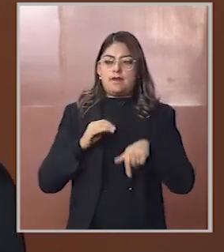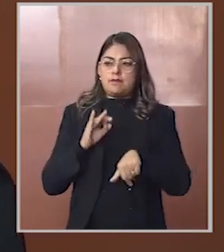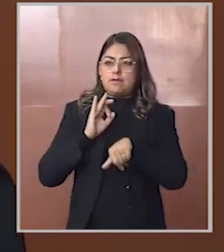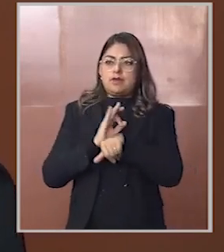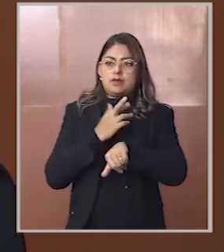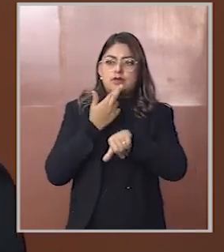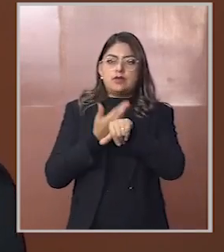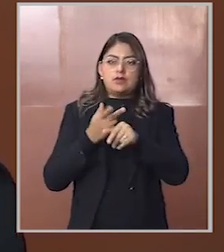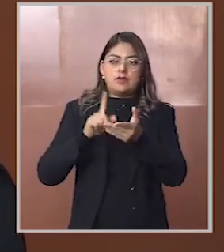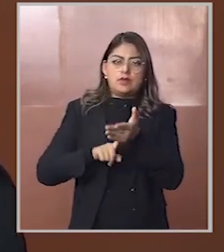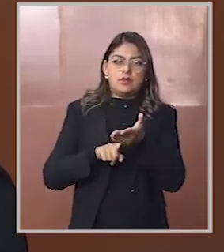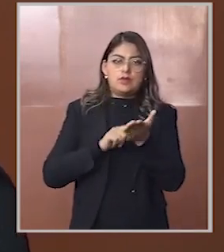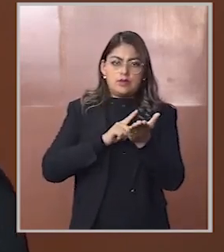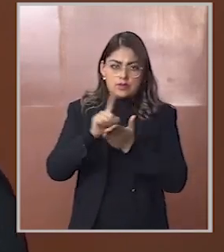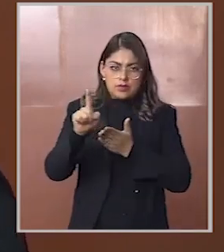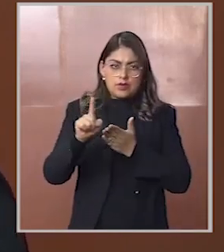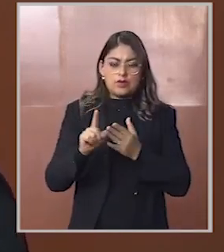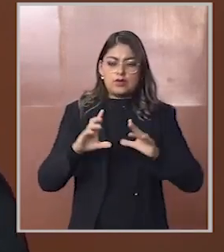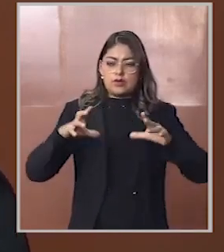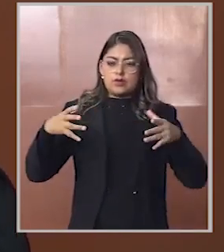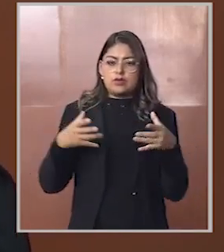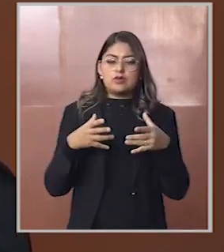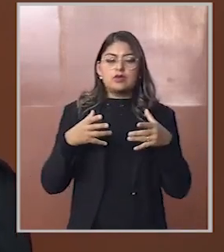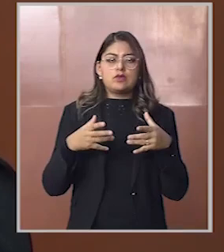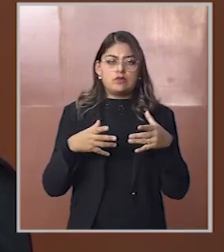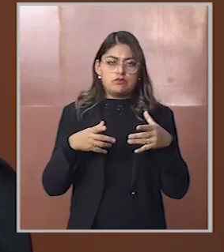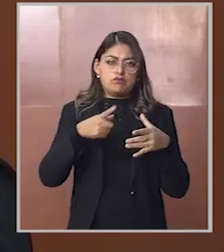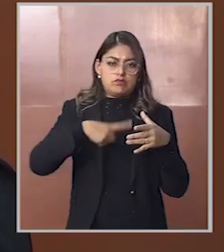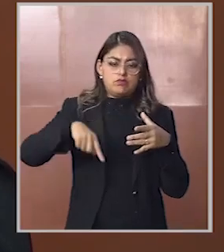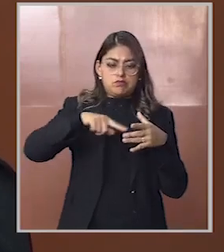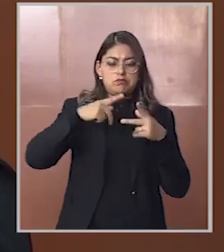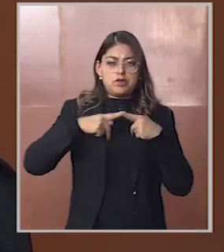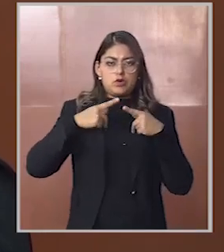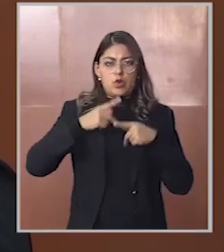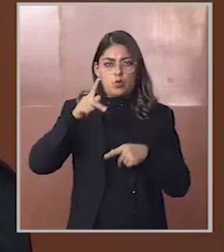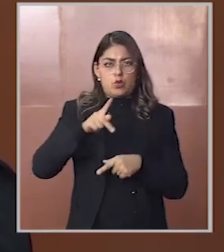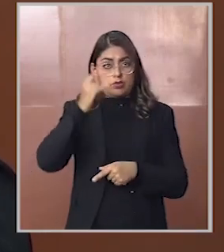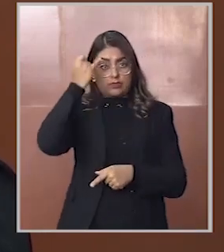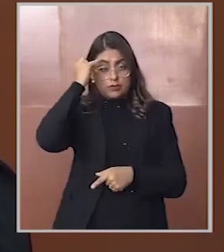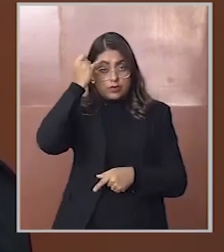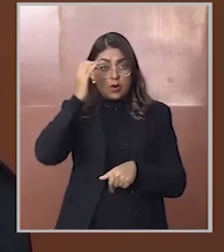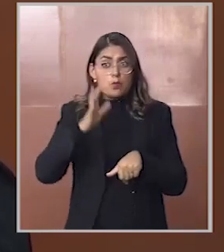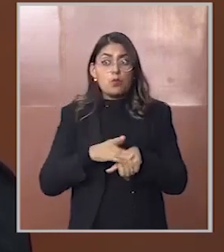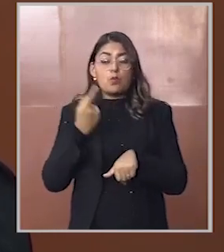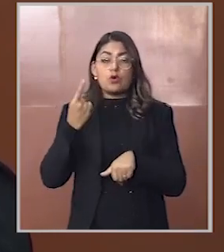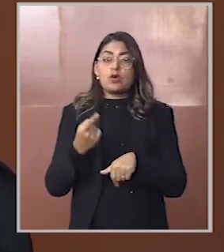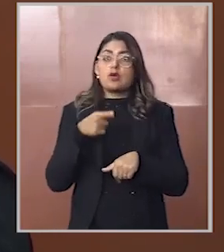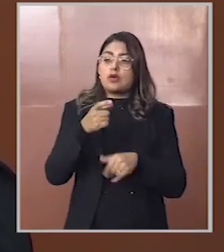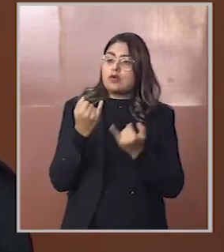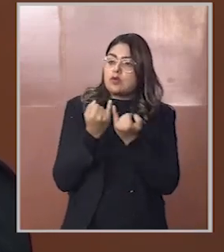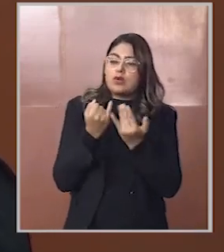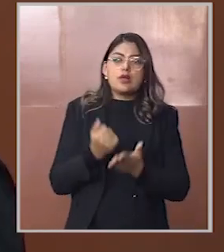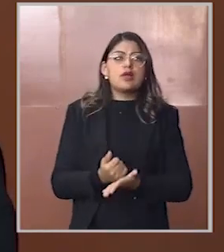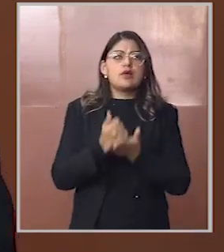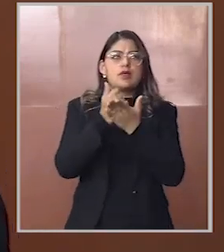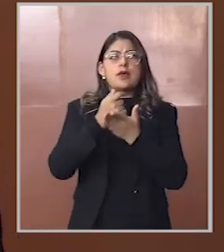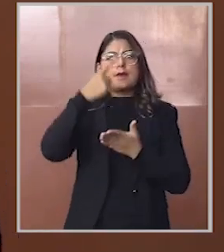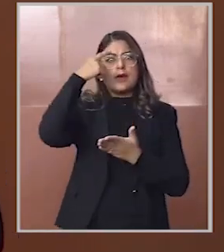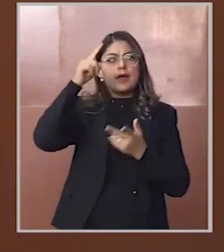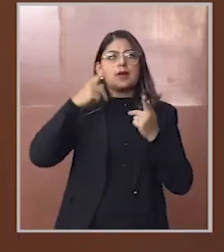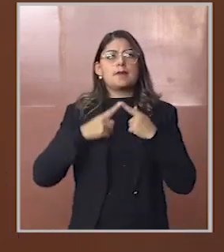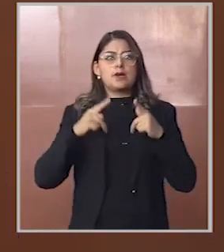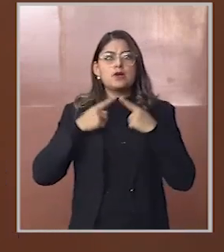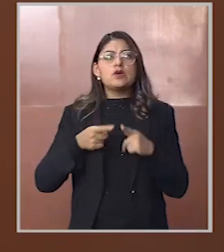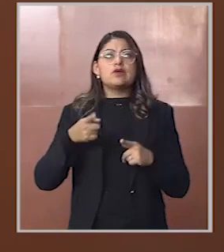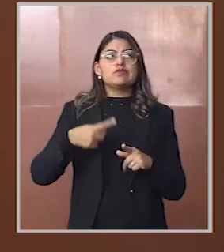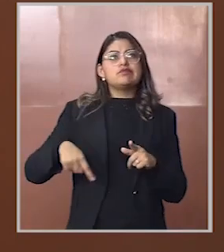de los derechos de las comunidades de los pueblos indígenas digamos porque facilita también a quienes se dedican